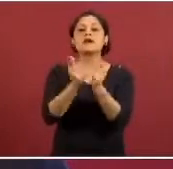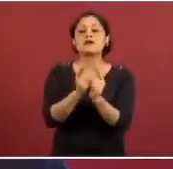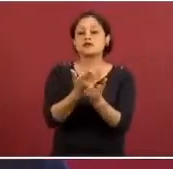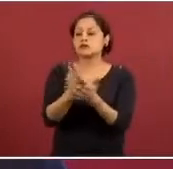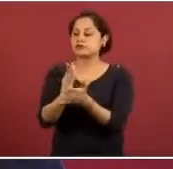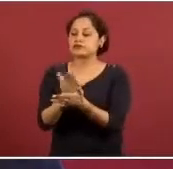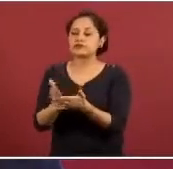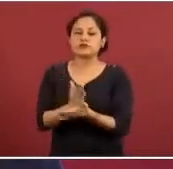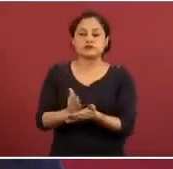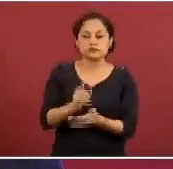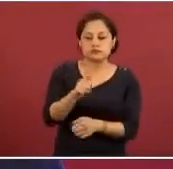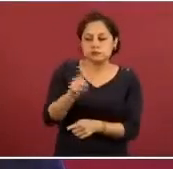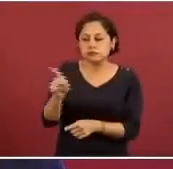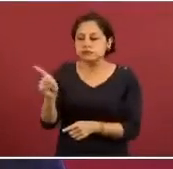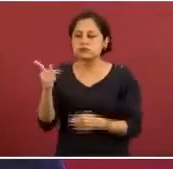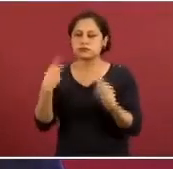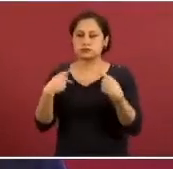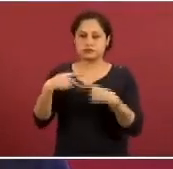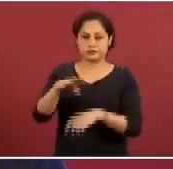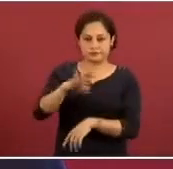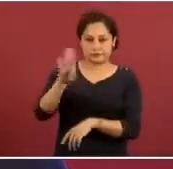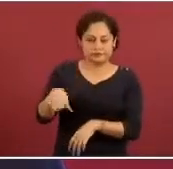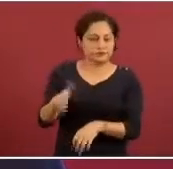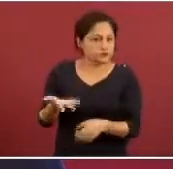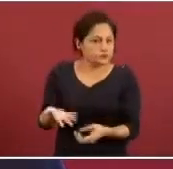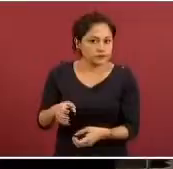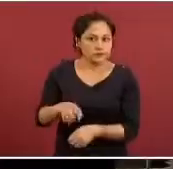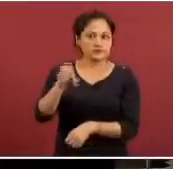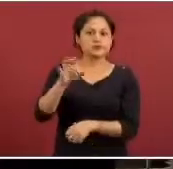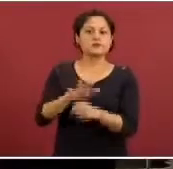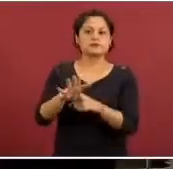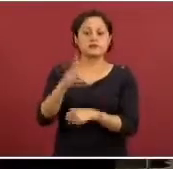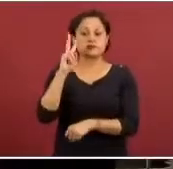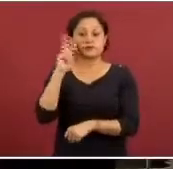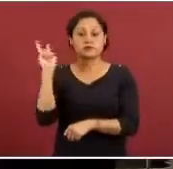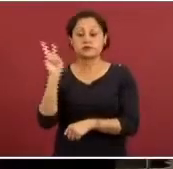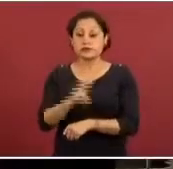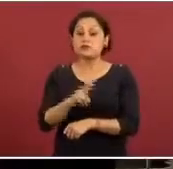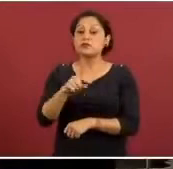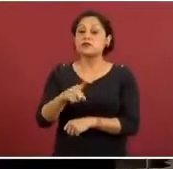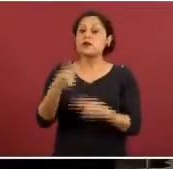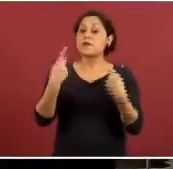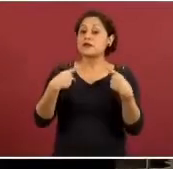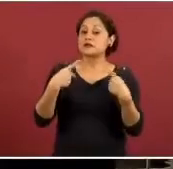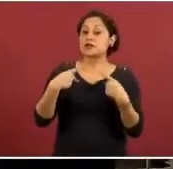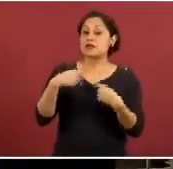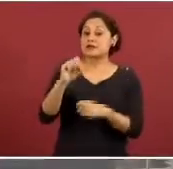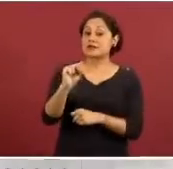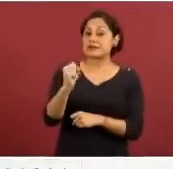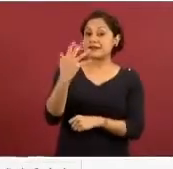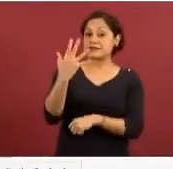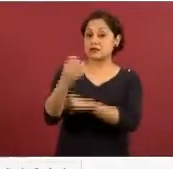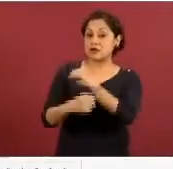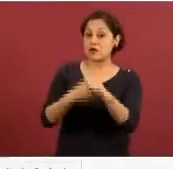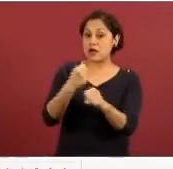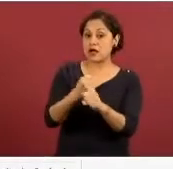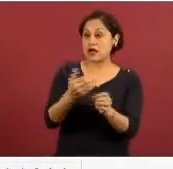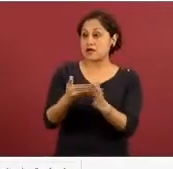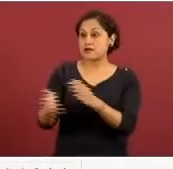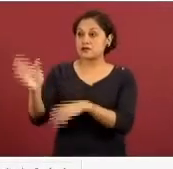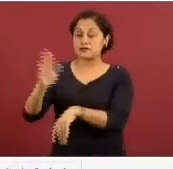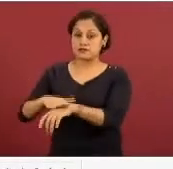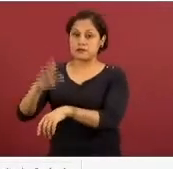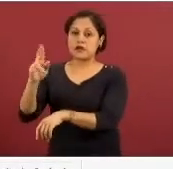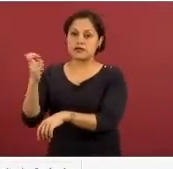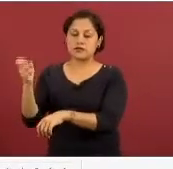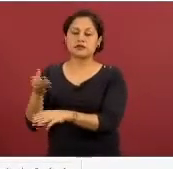una de las defunciones y observarán que los grupos de mayores de 65 y aquellos de 55 a 59